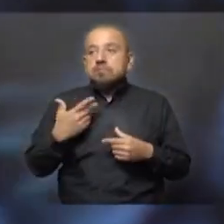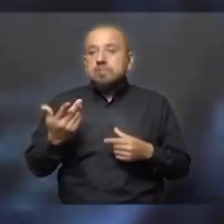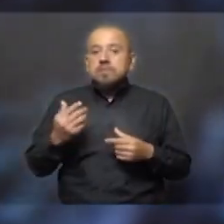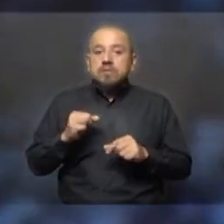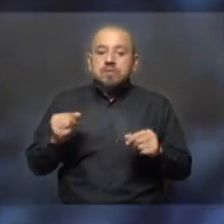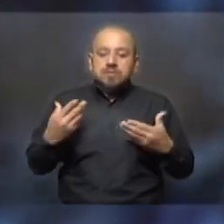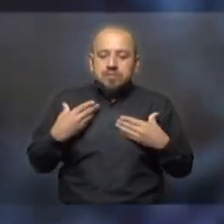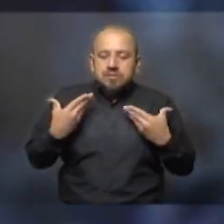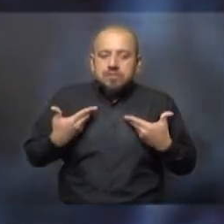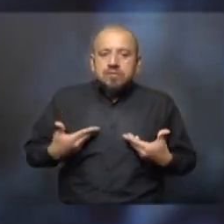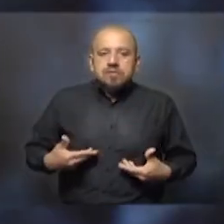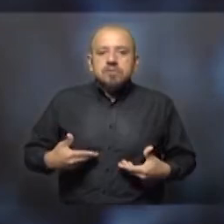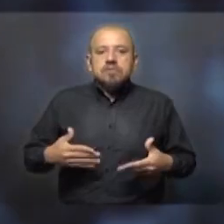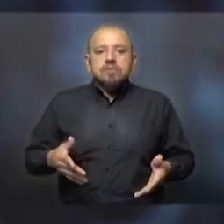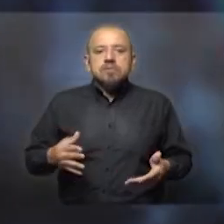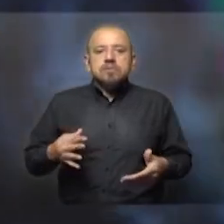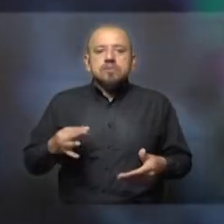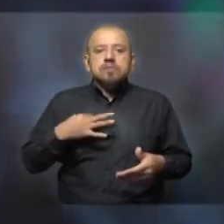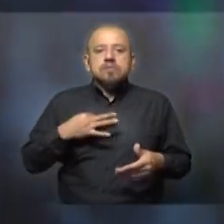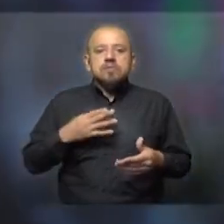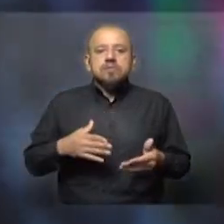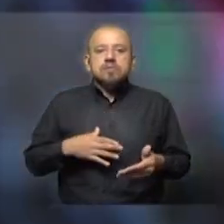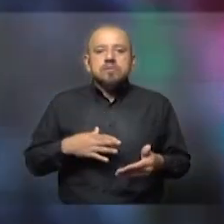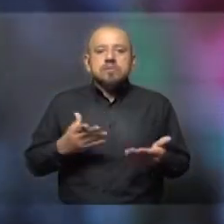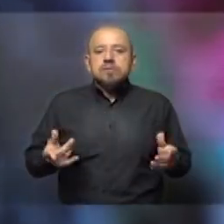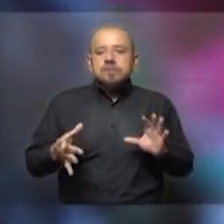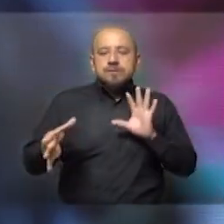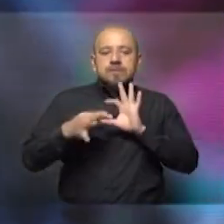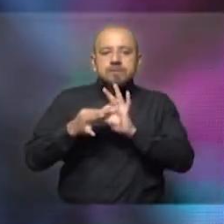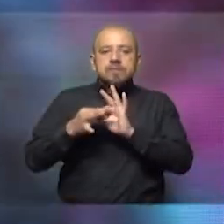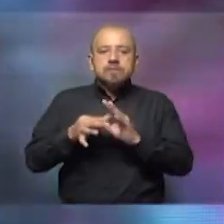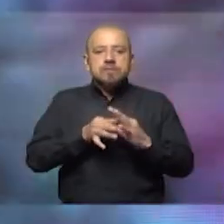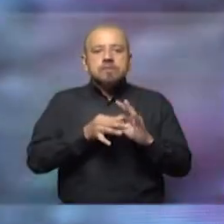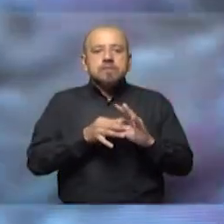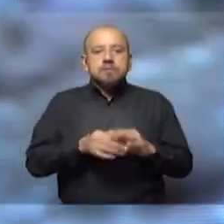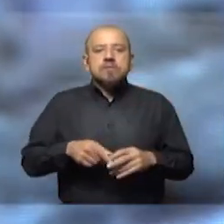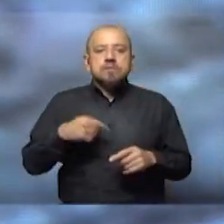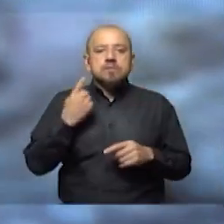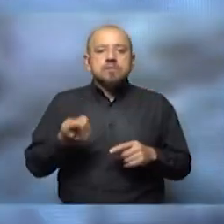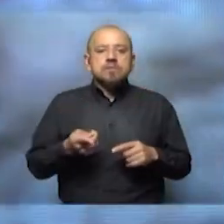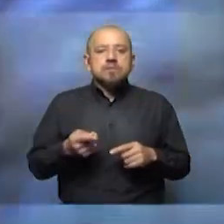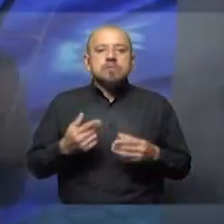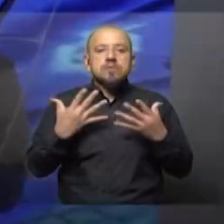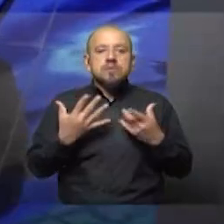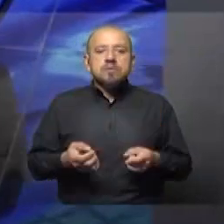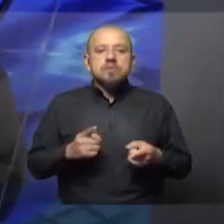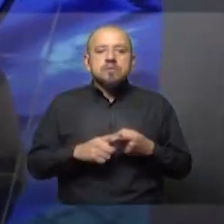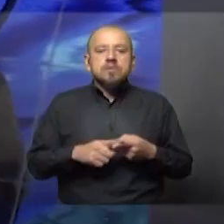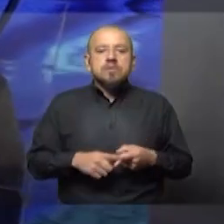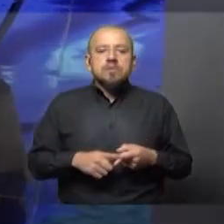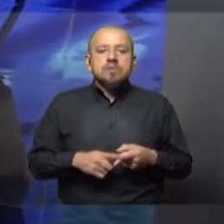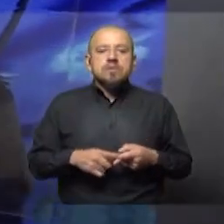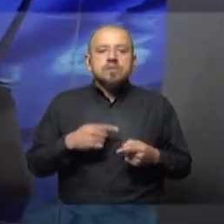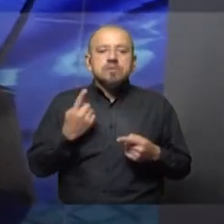este seres que vivimos de forma interdependiente que necesitamos de otros y que queremos ser afectados